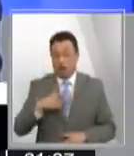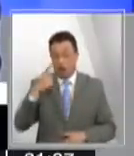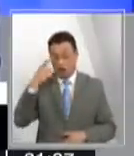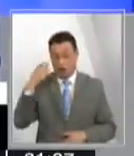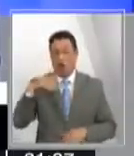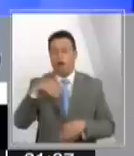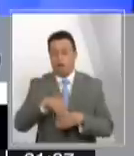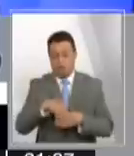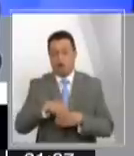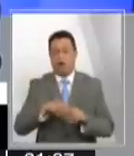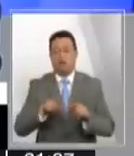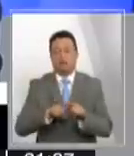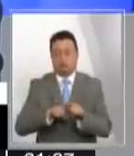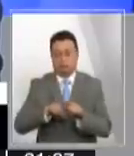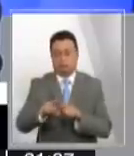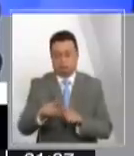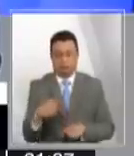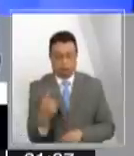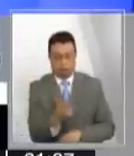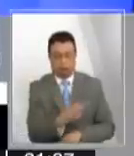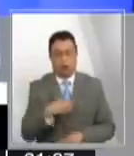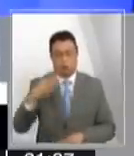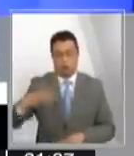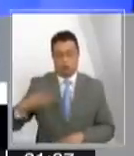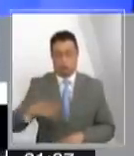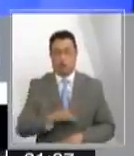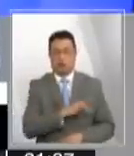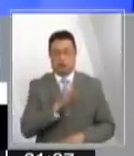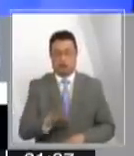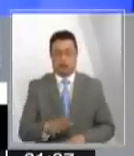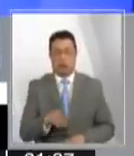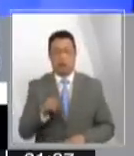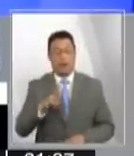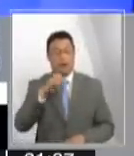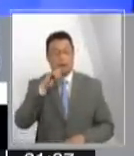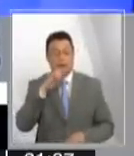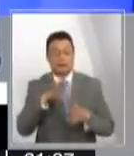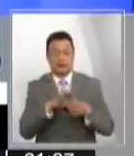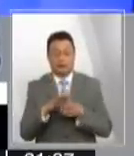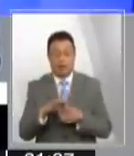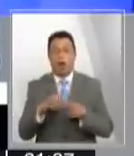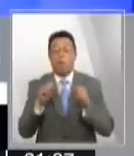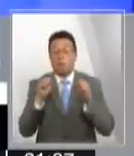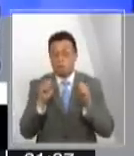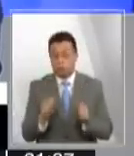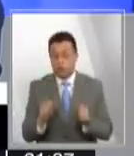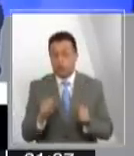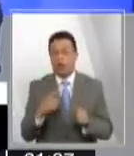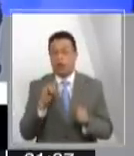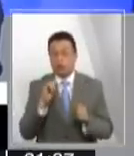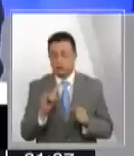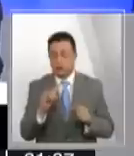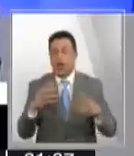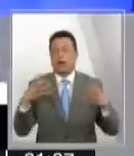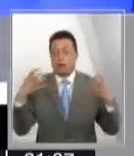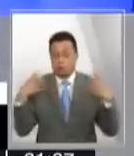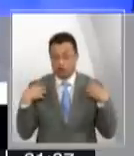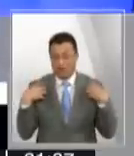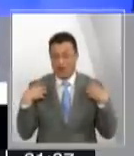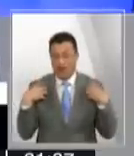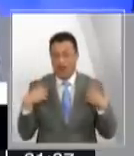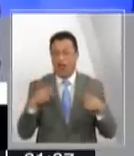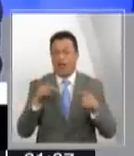mayoría significativa en los municipios en Chile, significa que tiene no solo la posibilidad, sino también la